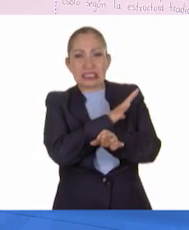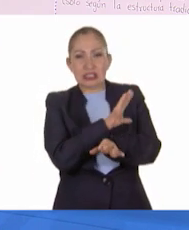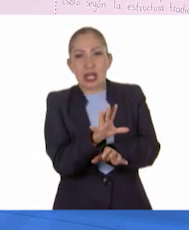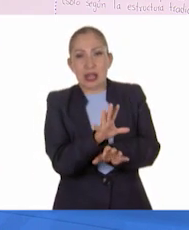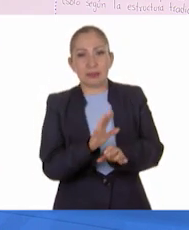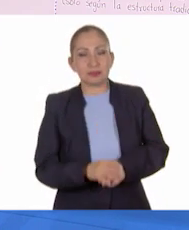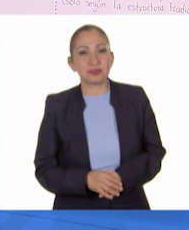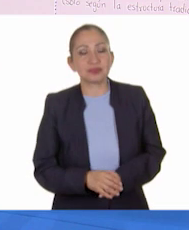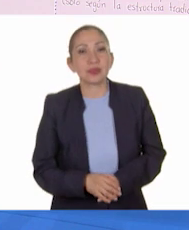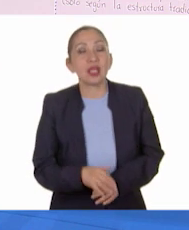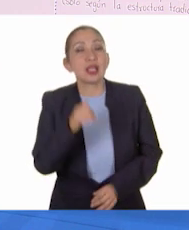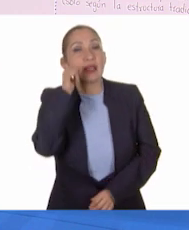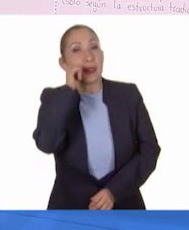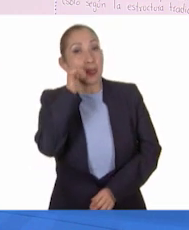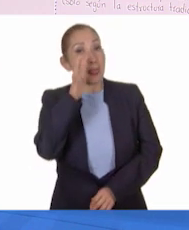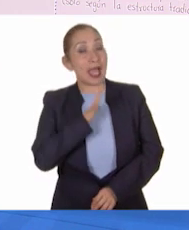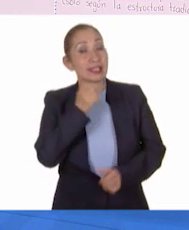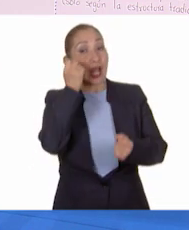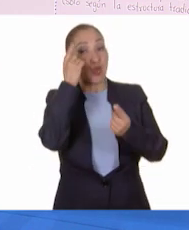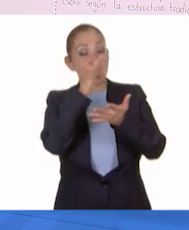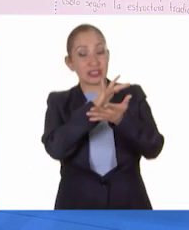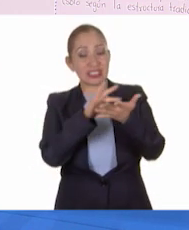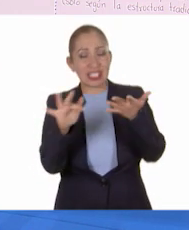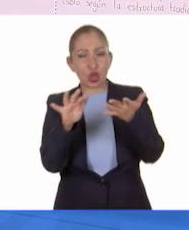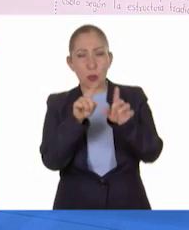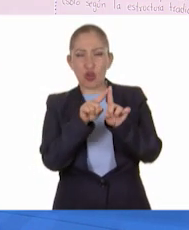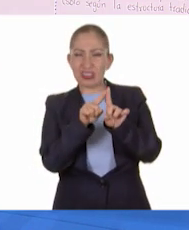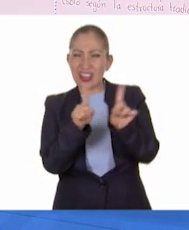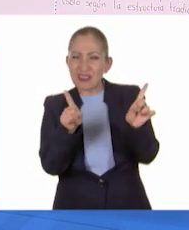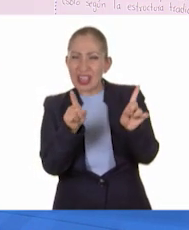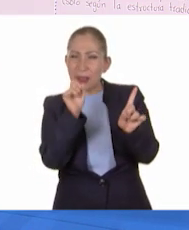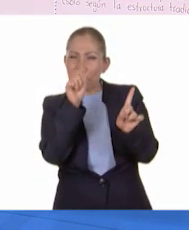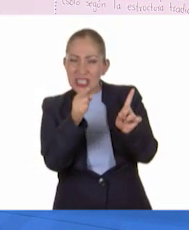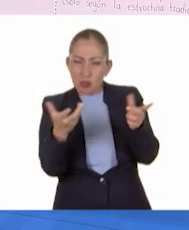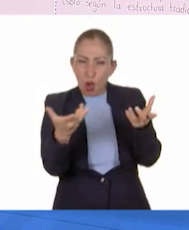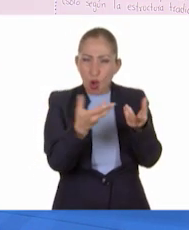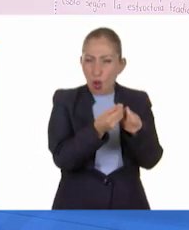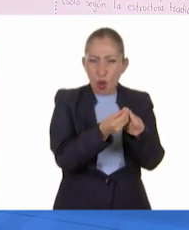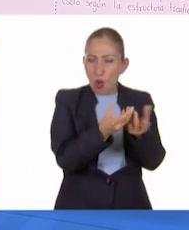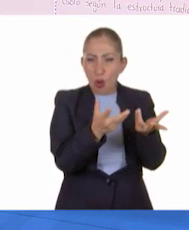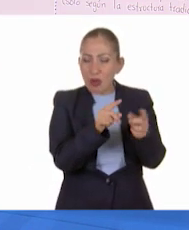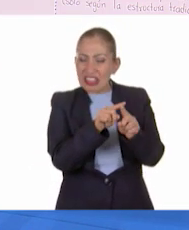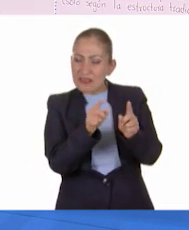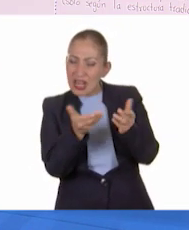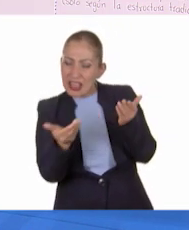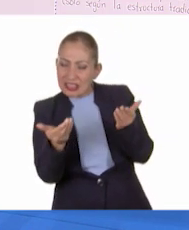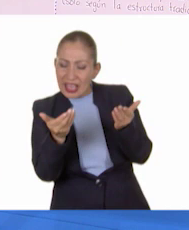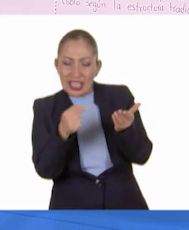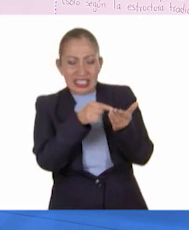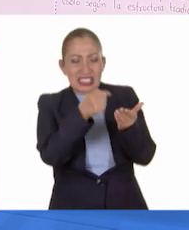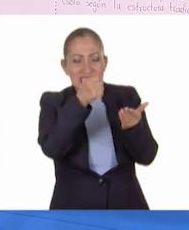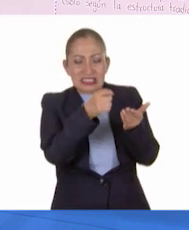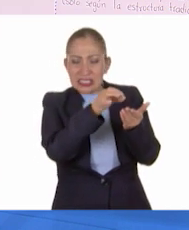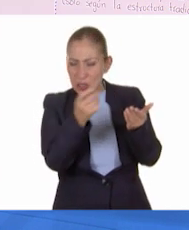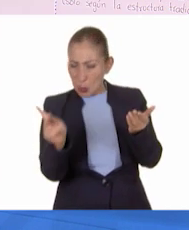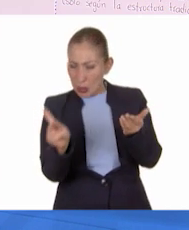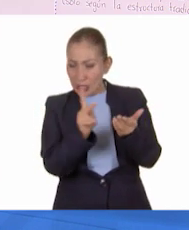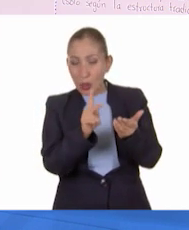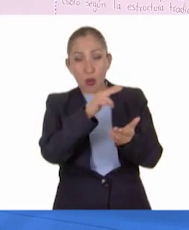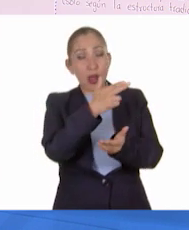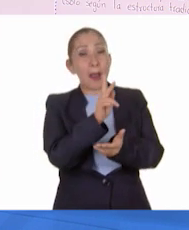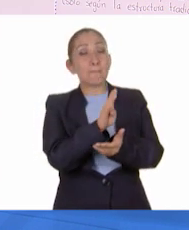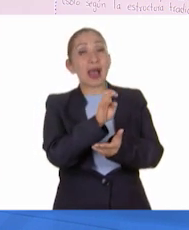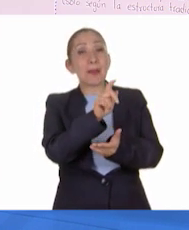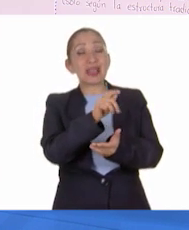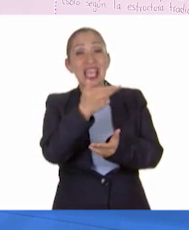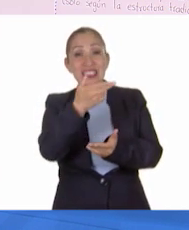generales. Siempre hay textos que se escapan un poco de las clasificaciones y de las definiciones, como Baby HP